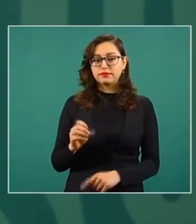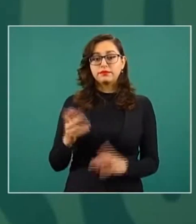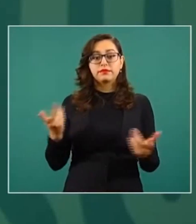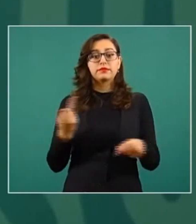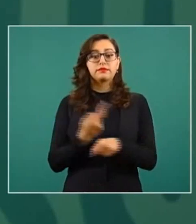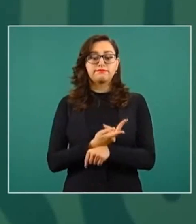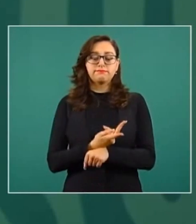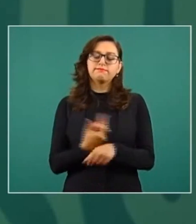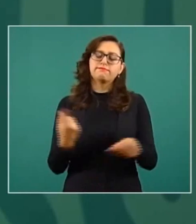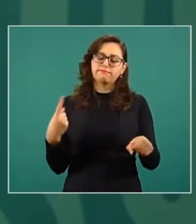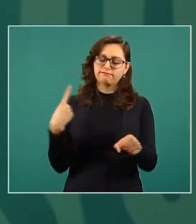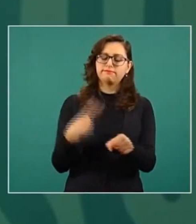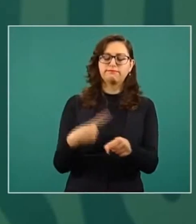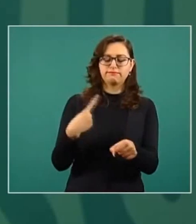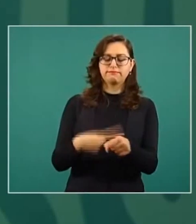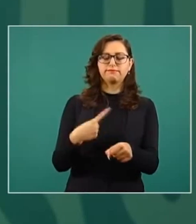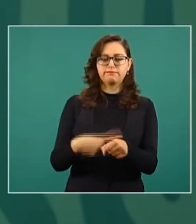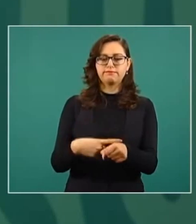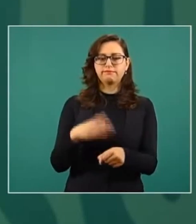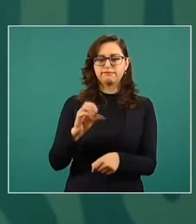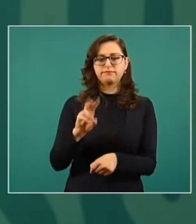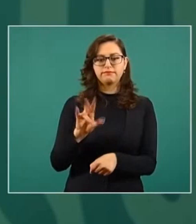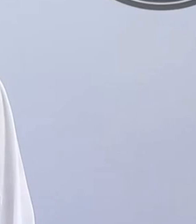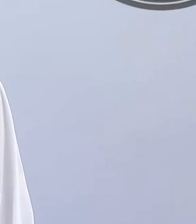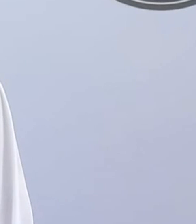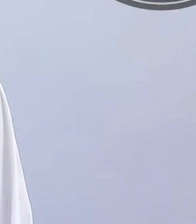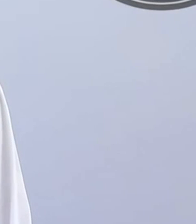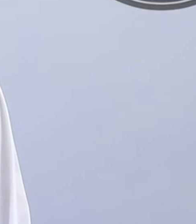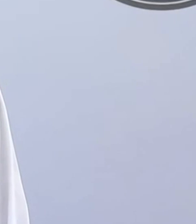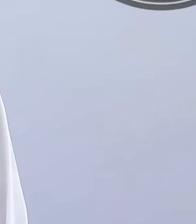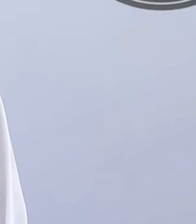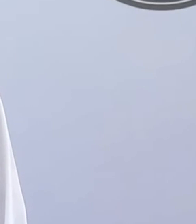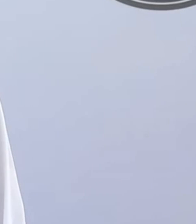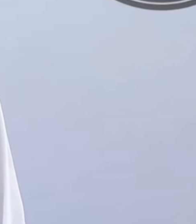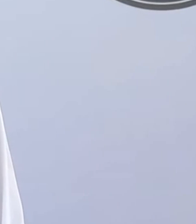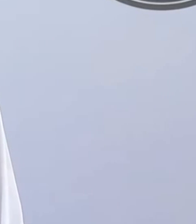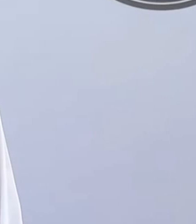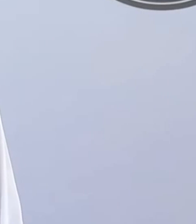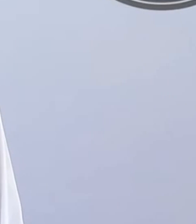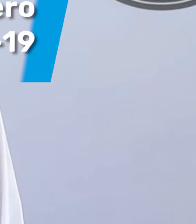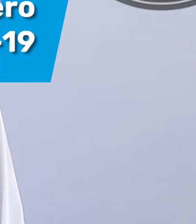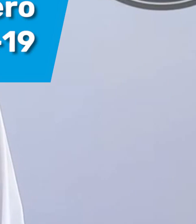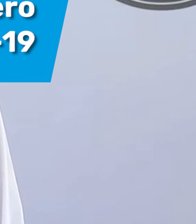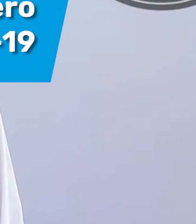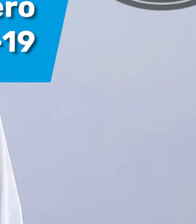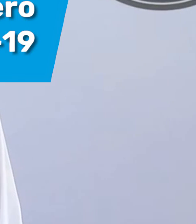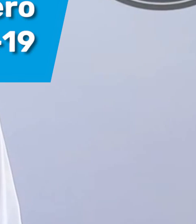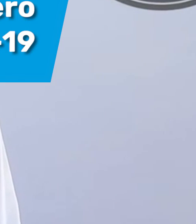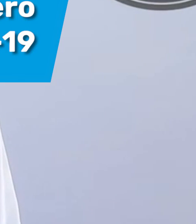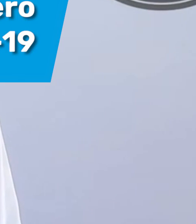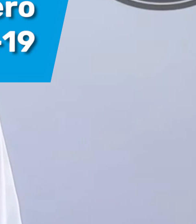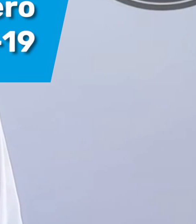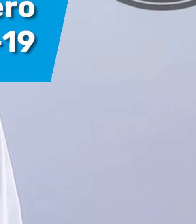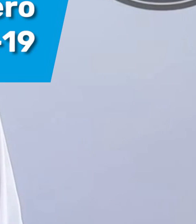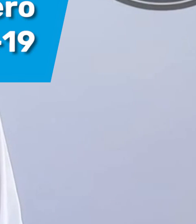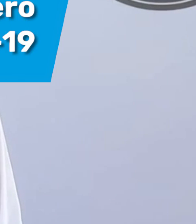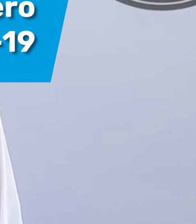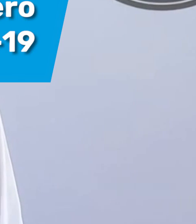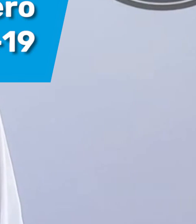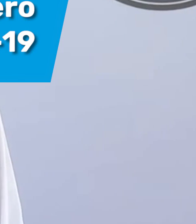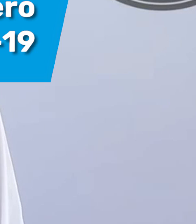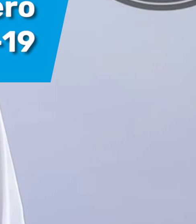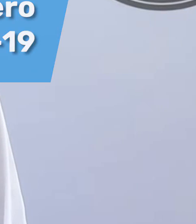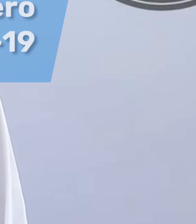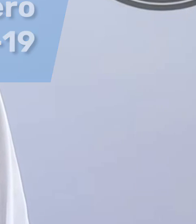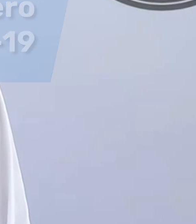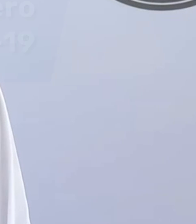positivo a la prueba de kobe 19 el presidente andrés manuel lópez obrador informó este domingo 24 de enero haberse contagiado